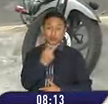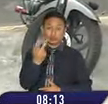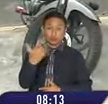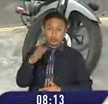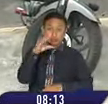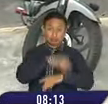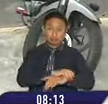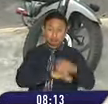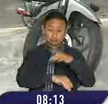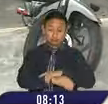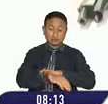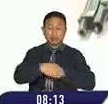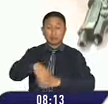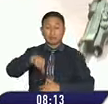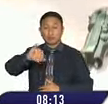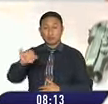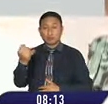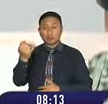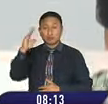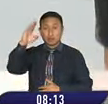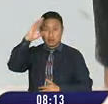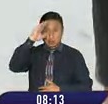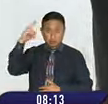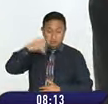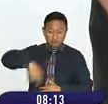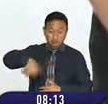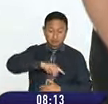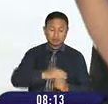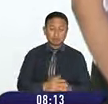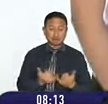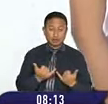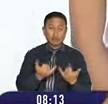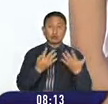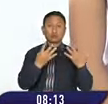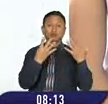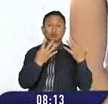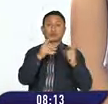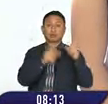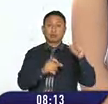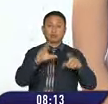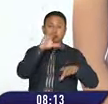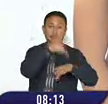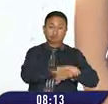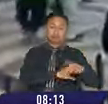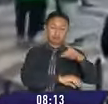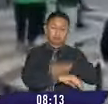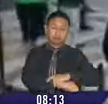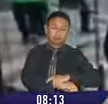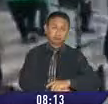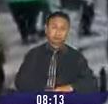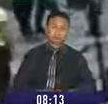entre el día miércoles y jueves, la policía del sector ha detenido a 9 presuntos delincuentes.